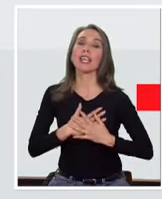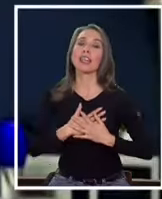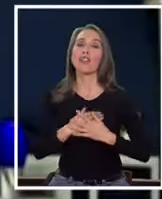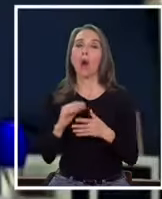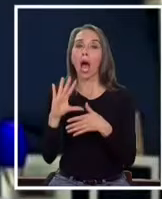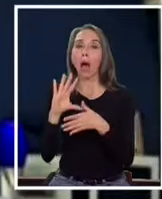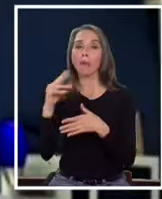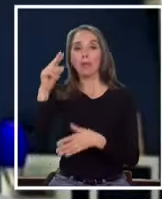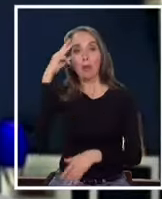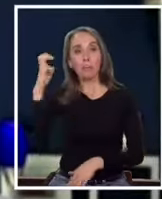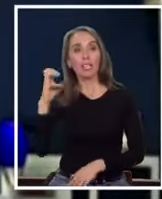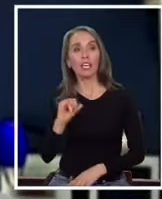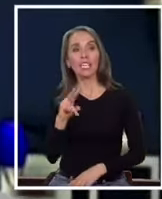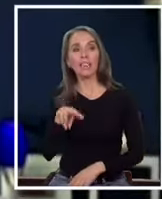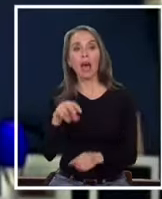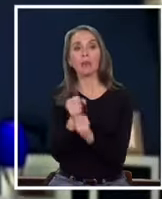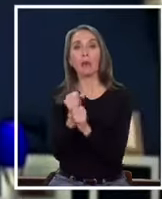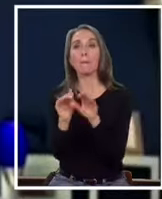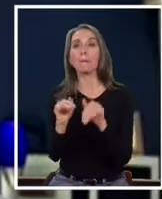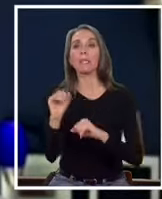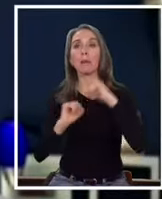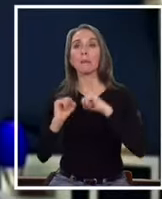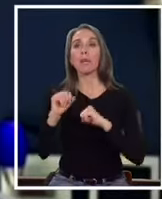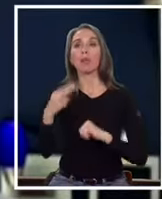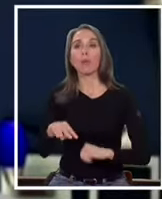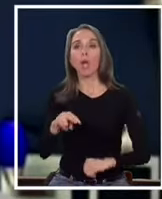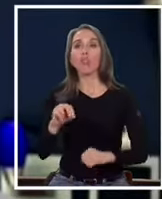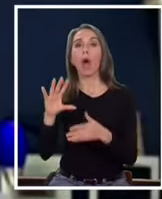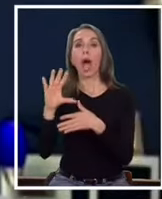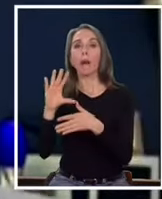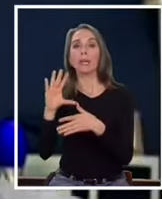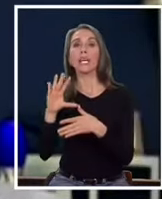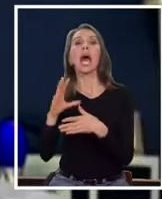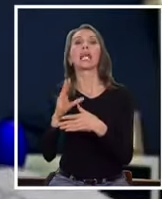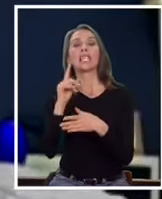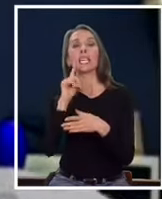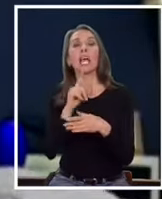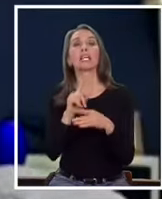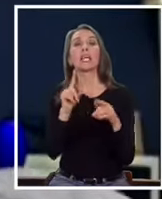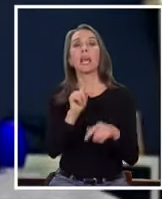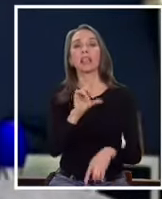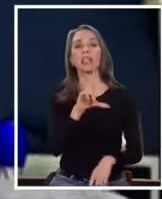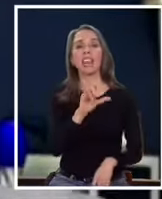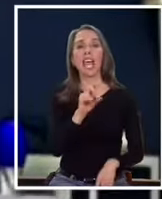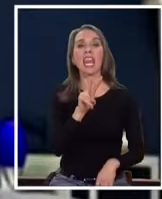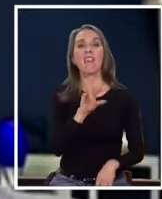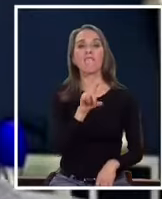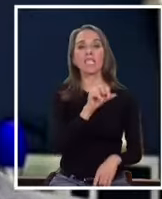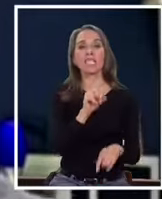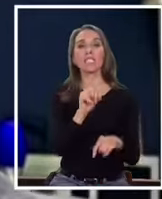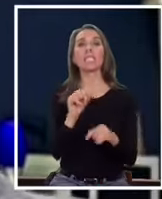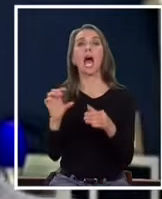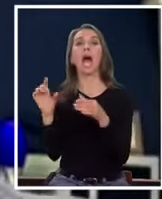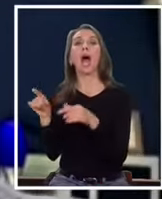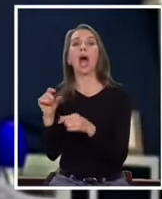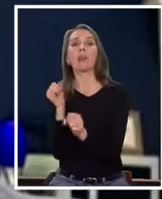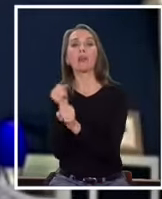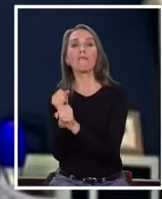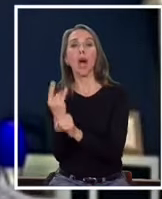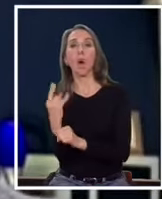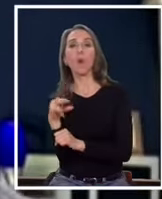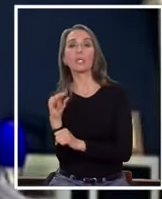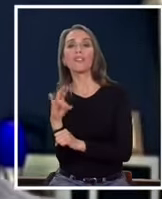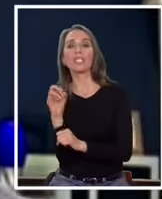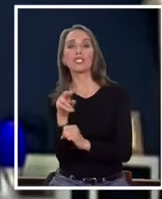México. Iván trabaja para la misma empresa que es dueño del América, que es Televisa y Univisión. Seguramente